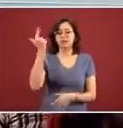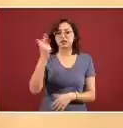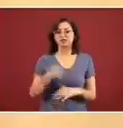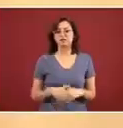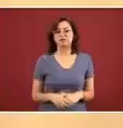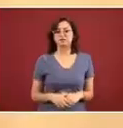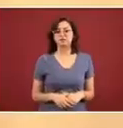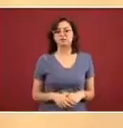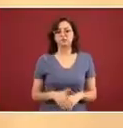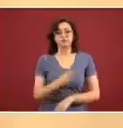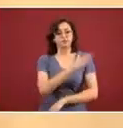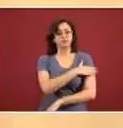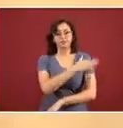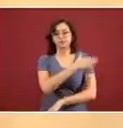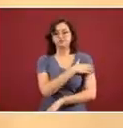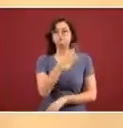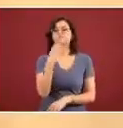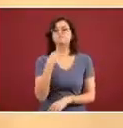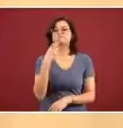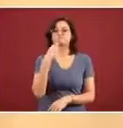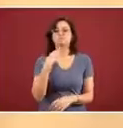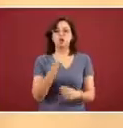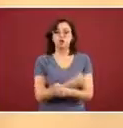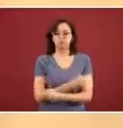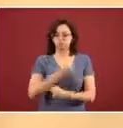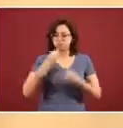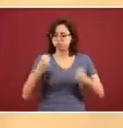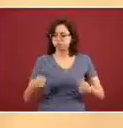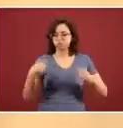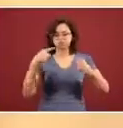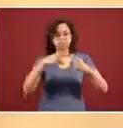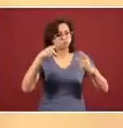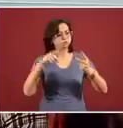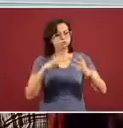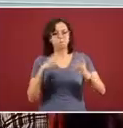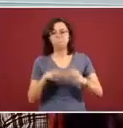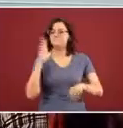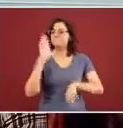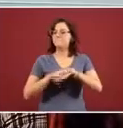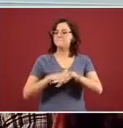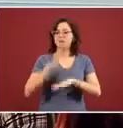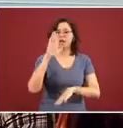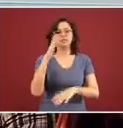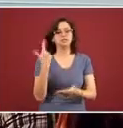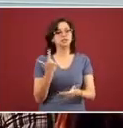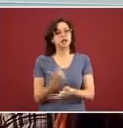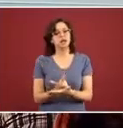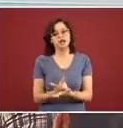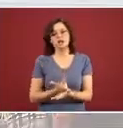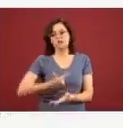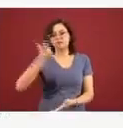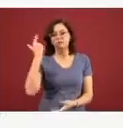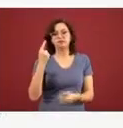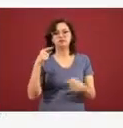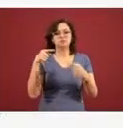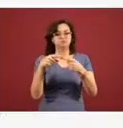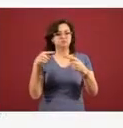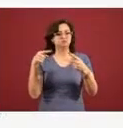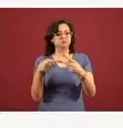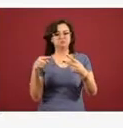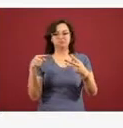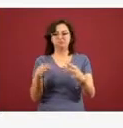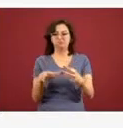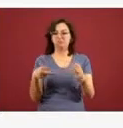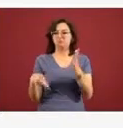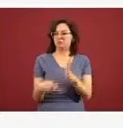pacientes. Hipertensión, diabetes y obesidad destacan pronunciadamente, son las que más han estado